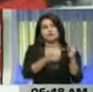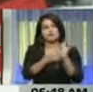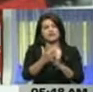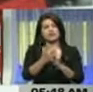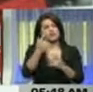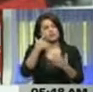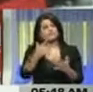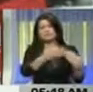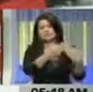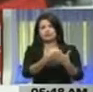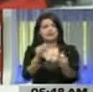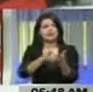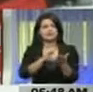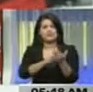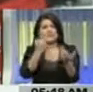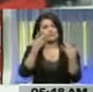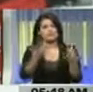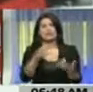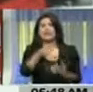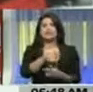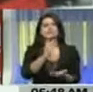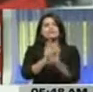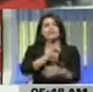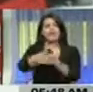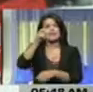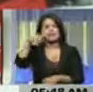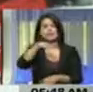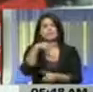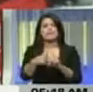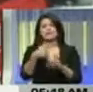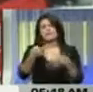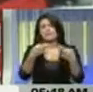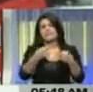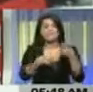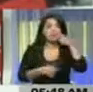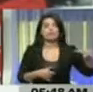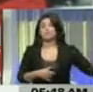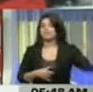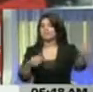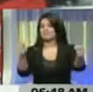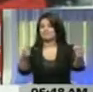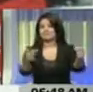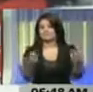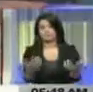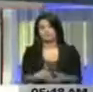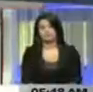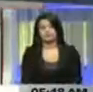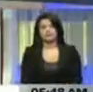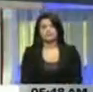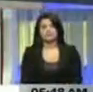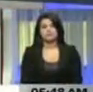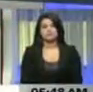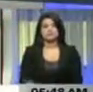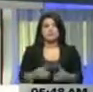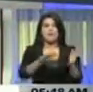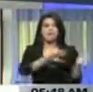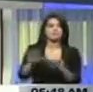lo hemos visto en diferentes oportunidades, que engañan al pueblo y lo utilizan como carne de cañón. Vamos ahora a otro medio de